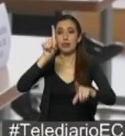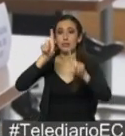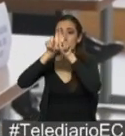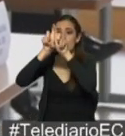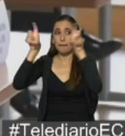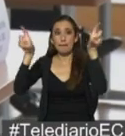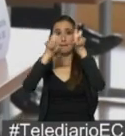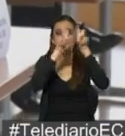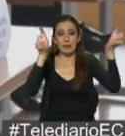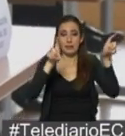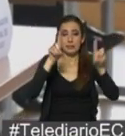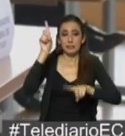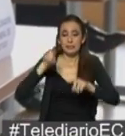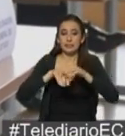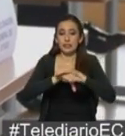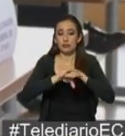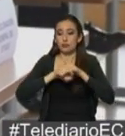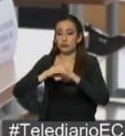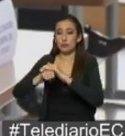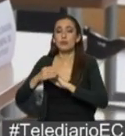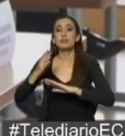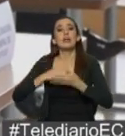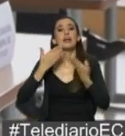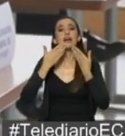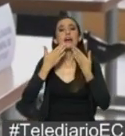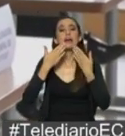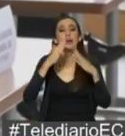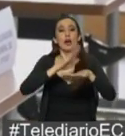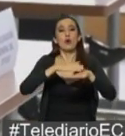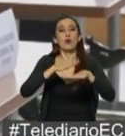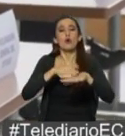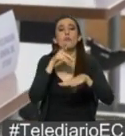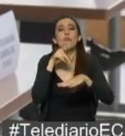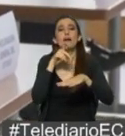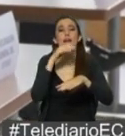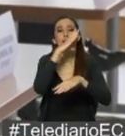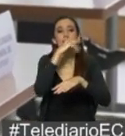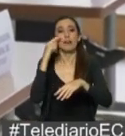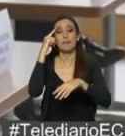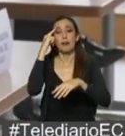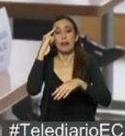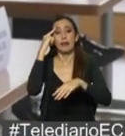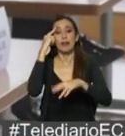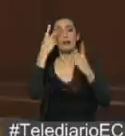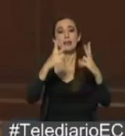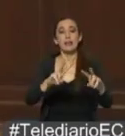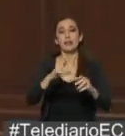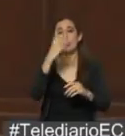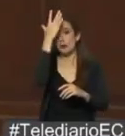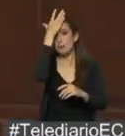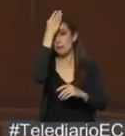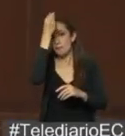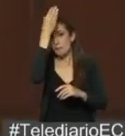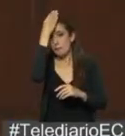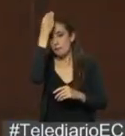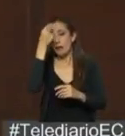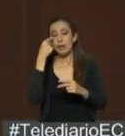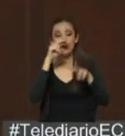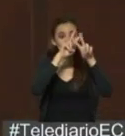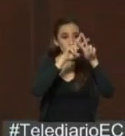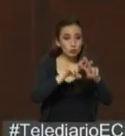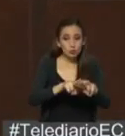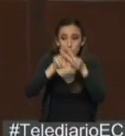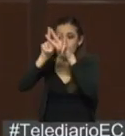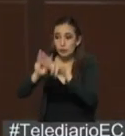nivel jerárquico superior, liderado por Jorge Glass, por Rafael Correa, Jorge Glass, y supervisado por Alexis Mera y